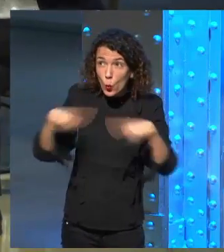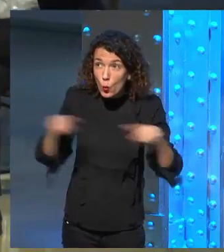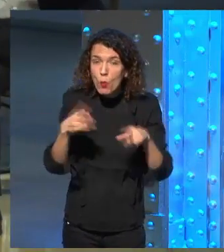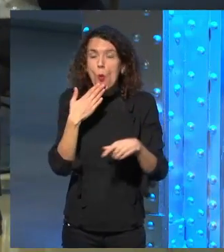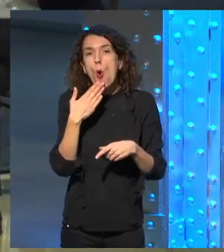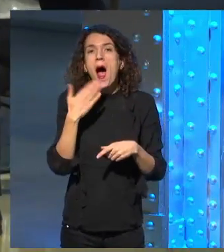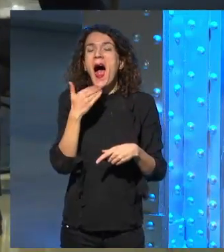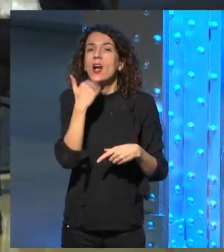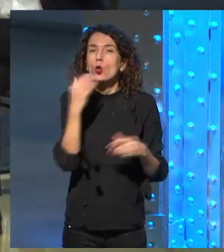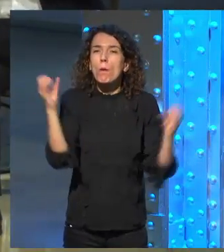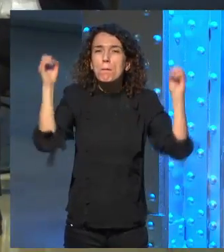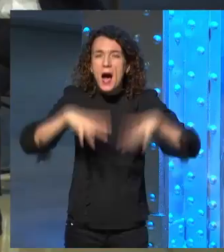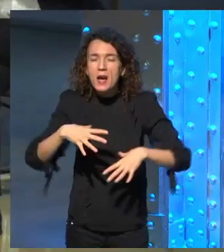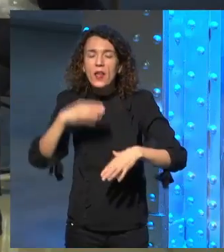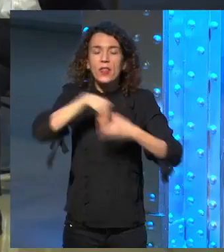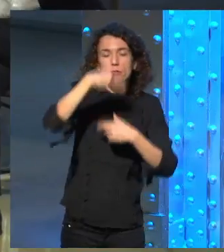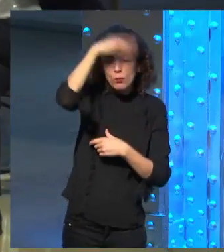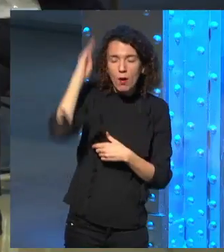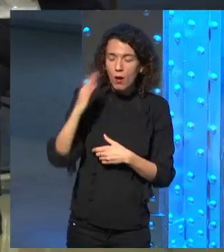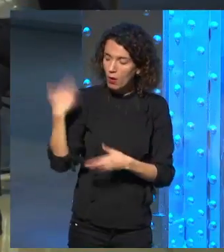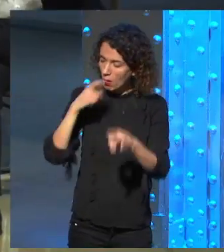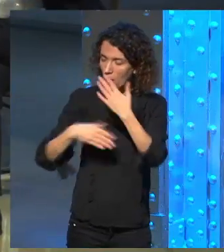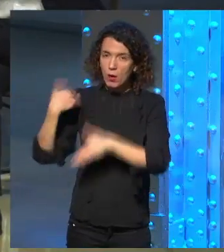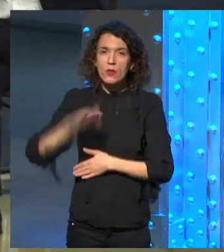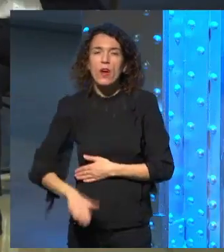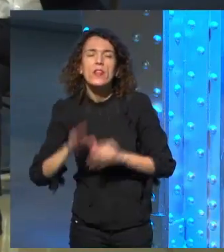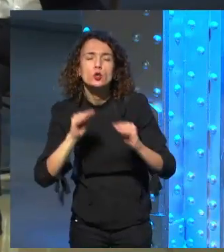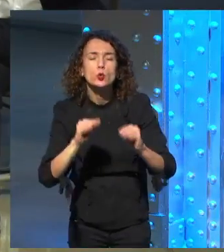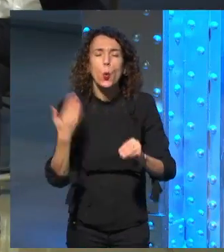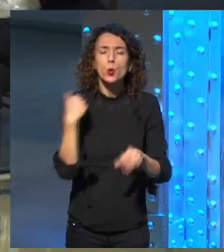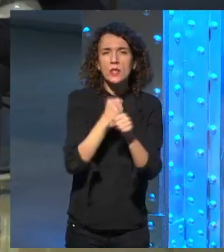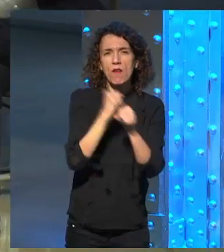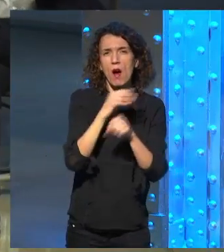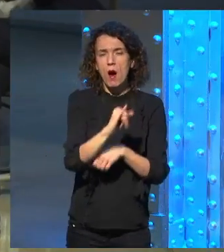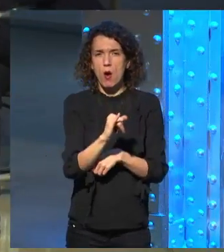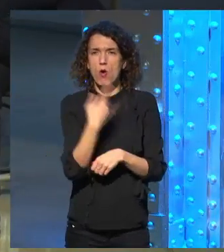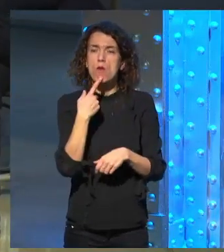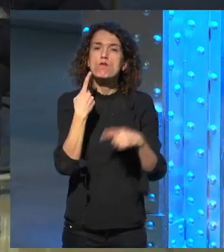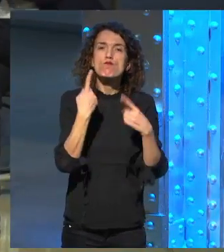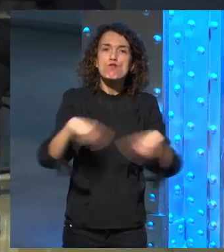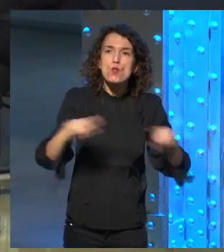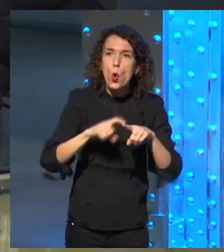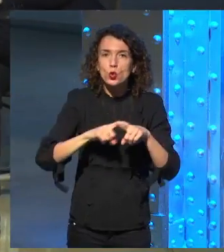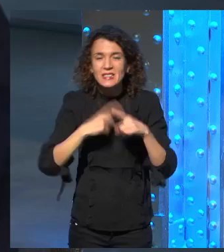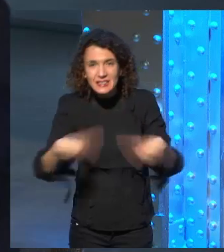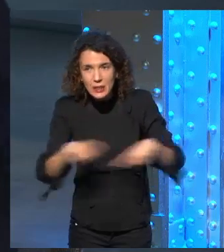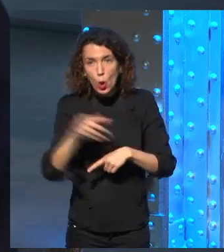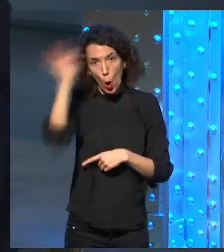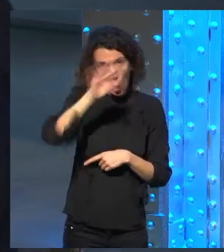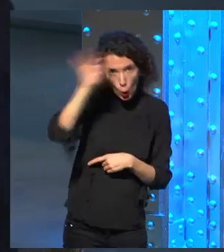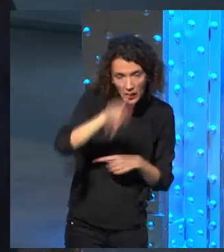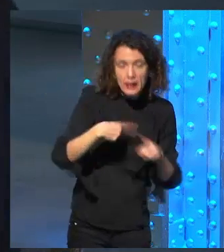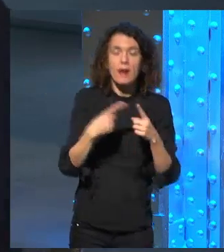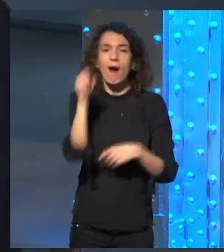canto magiar que Bartók recuerda de su infancia o en uno de sus innumerables trabajos de etnomusicología, de recuperación de